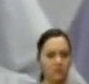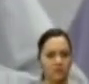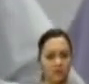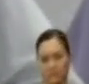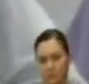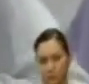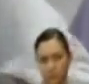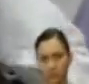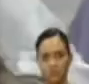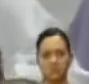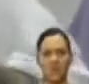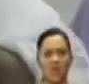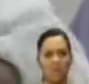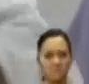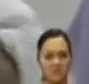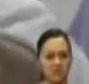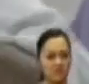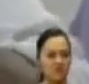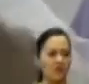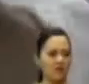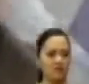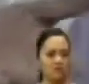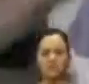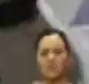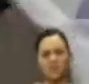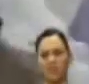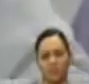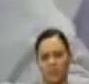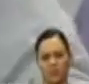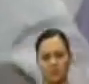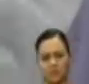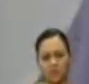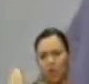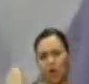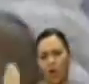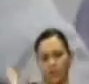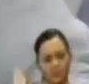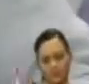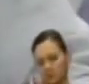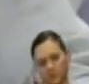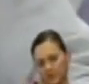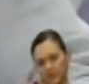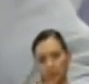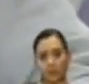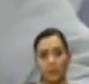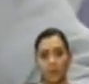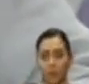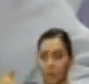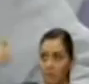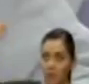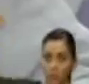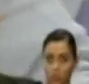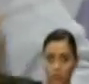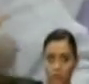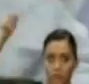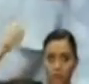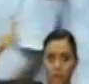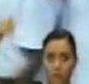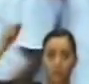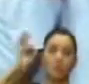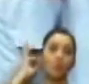nosotros. Su camisetita, su buzo, cosas muy sencillas y muy juveniles, ahí lo ven, ¿no? Pero los mayores,